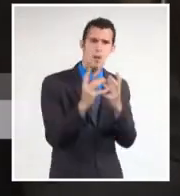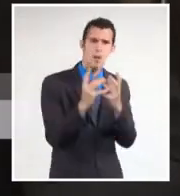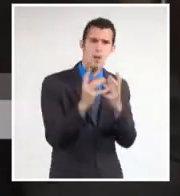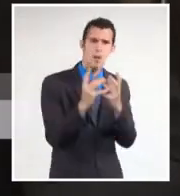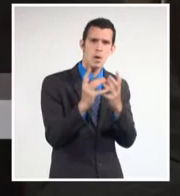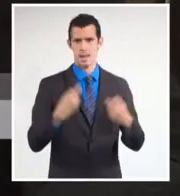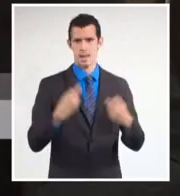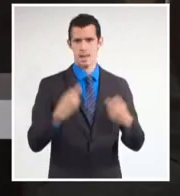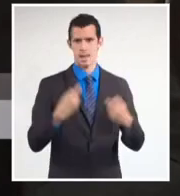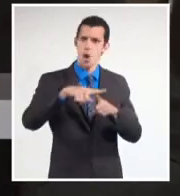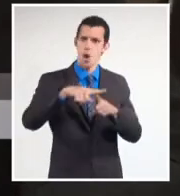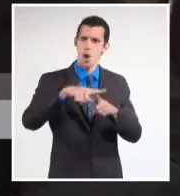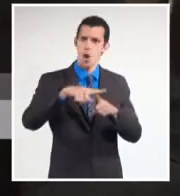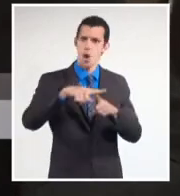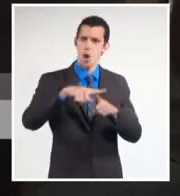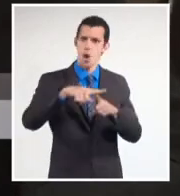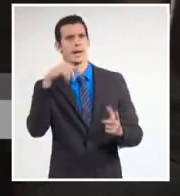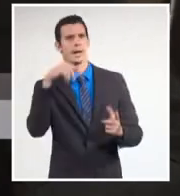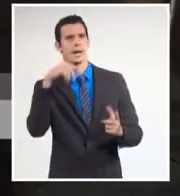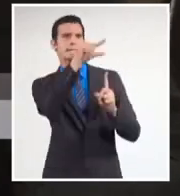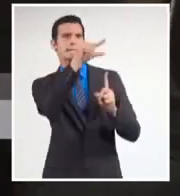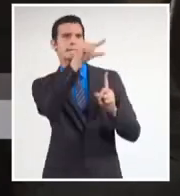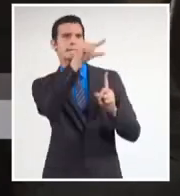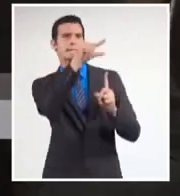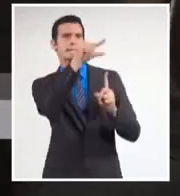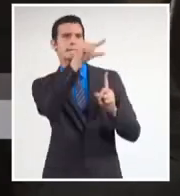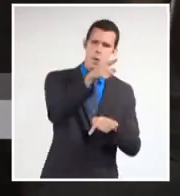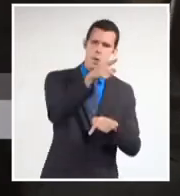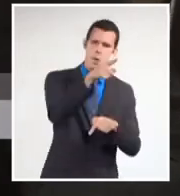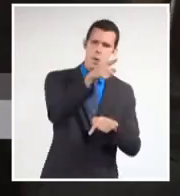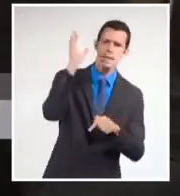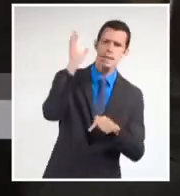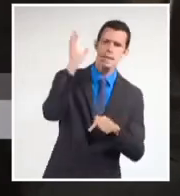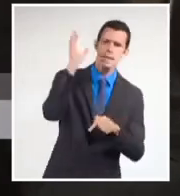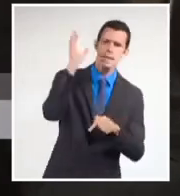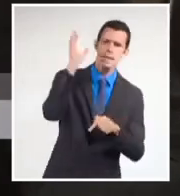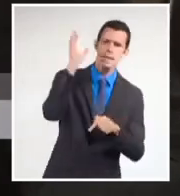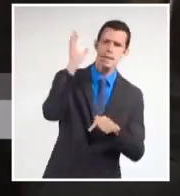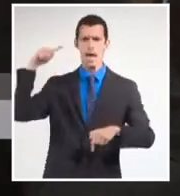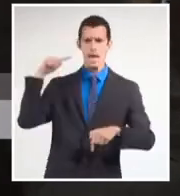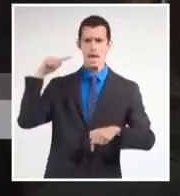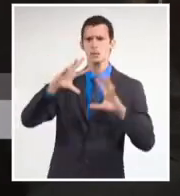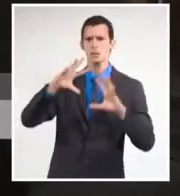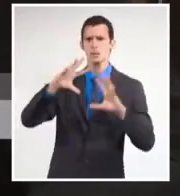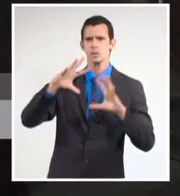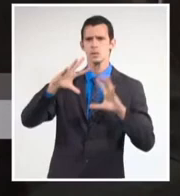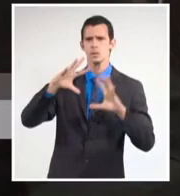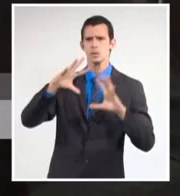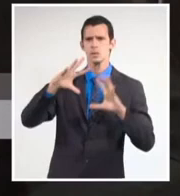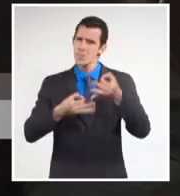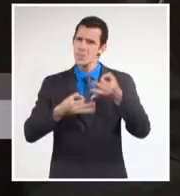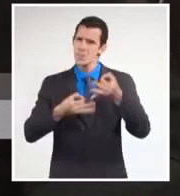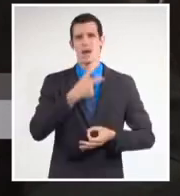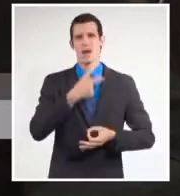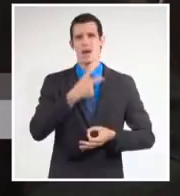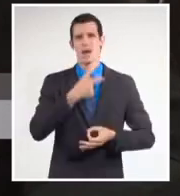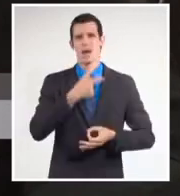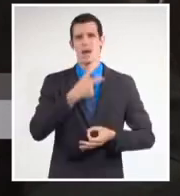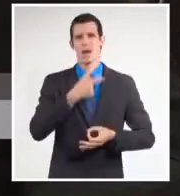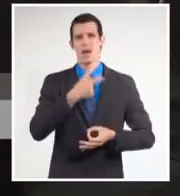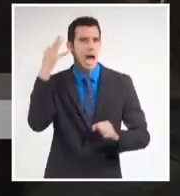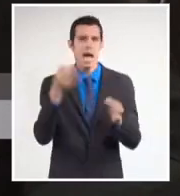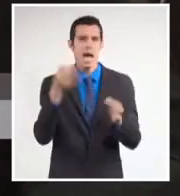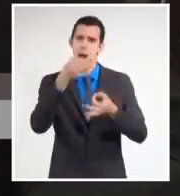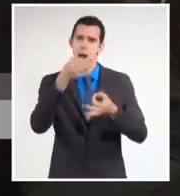conjunto se han estado discutiendo en el día de hoy, en el día de ayer, las cuestiones que nos explicaba nuestro primer secretario de cuáles son los elementos, qué momentos